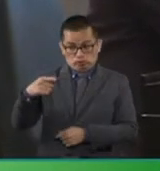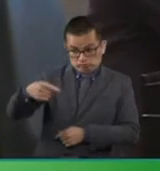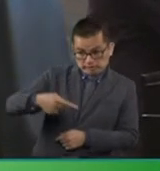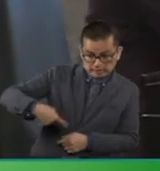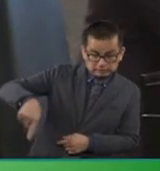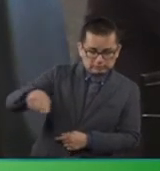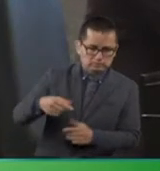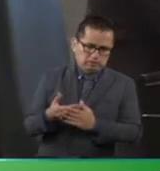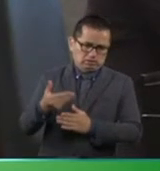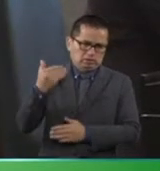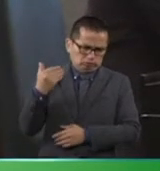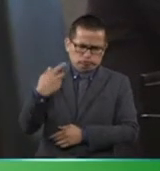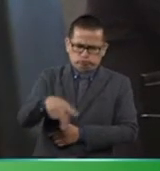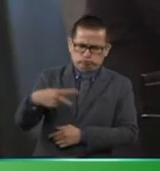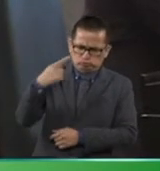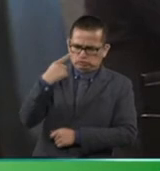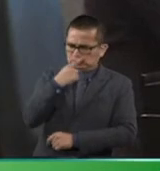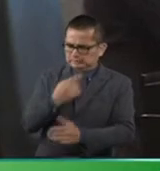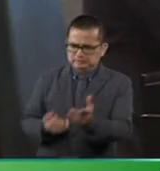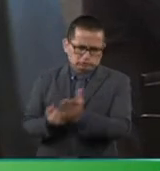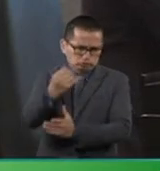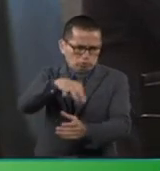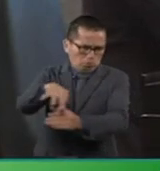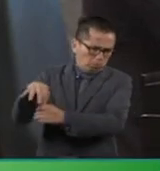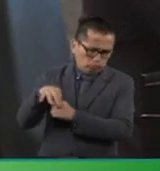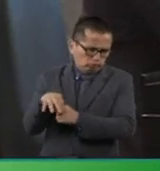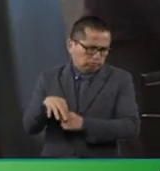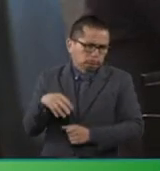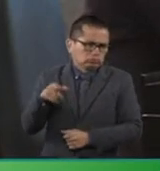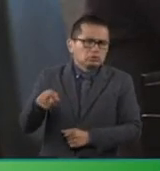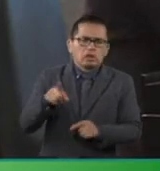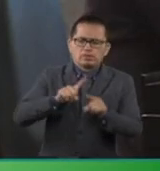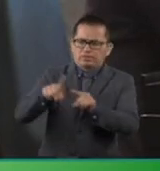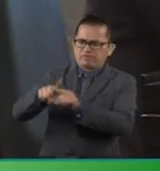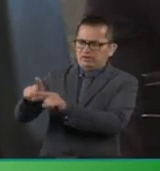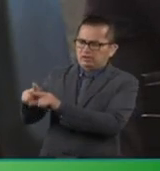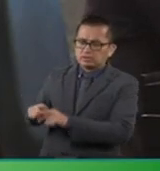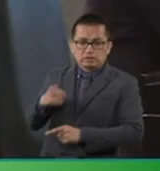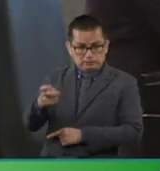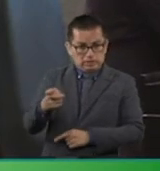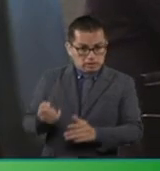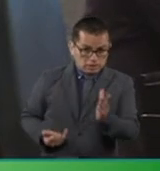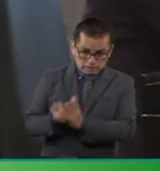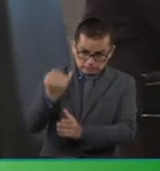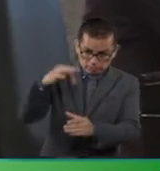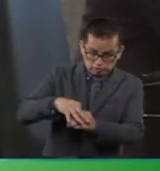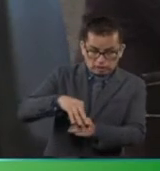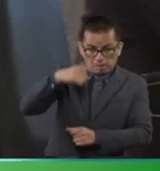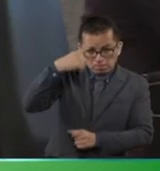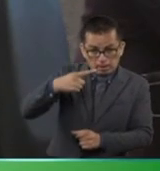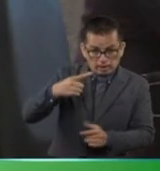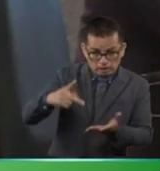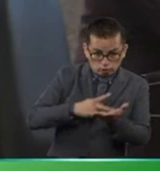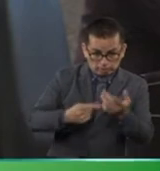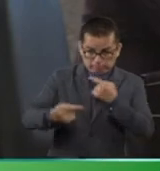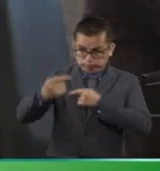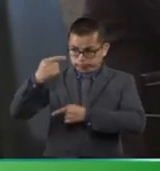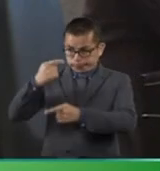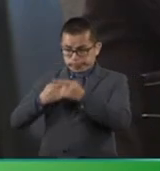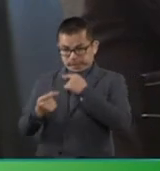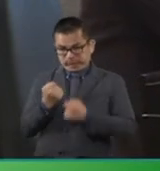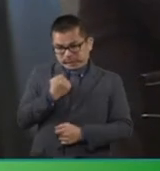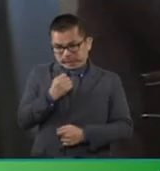en las urnas en pluralidad y que no fue para regresar un modelo autoritario como lo plantea la mayoría